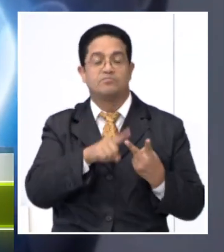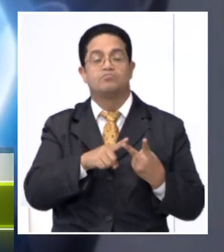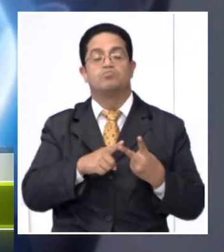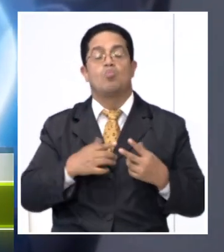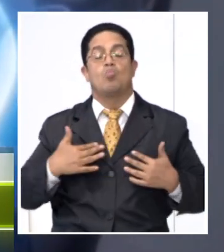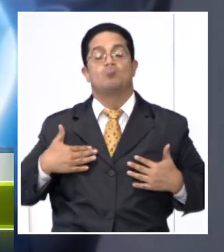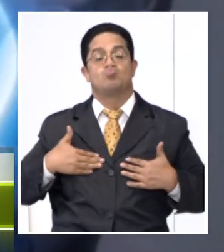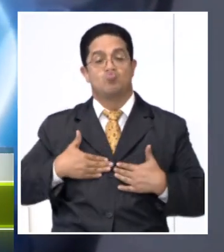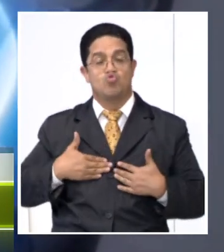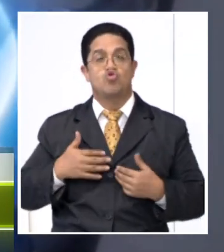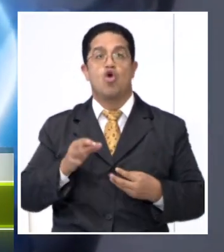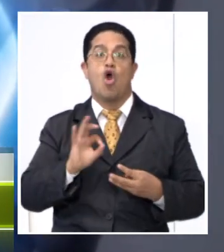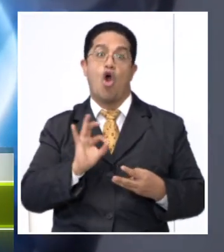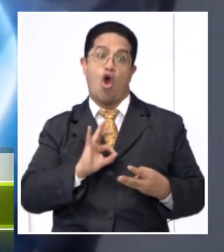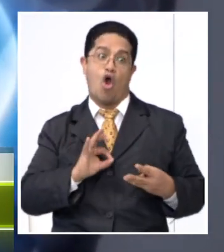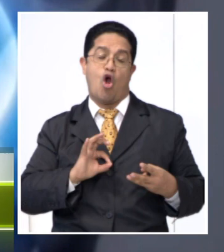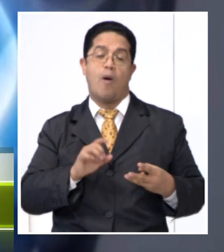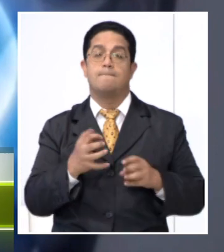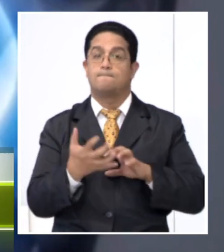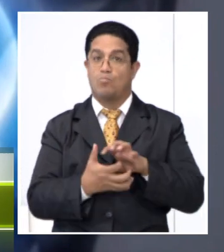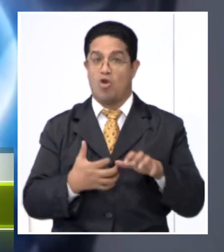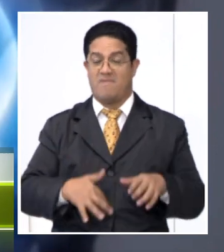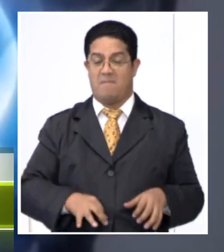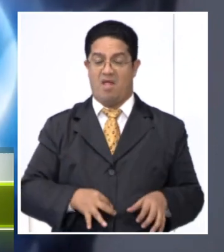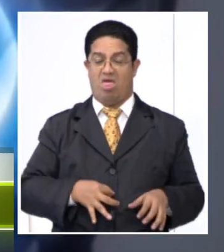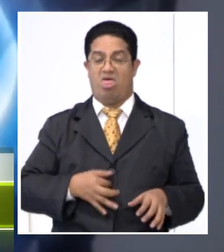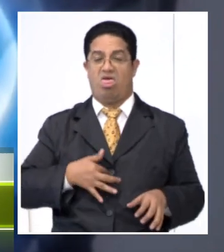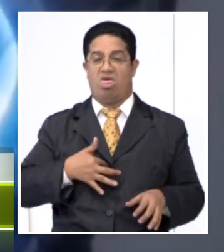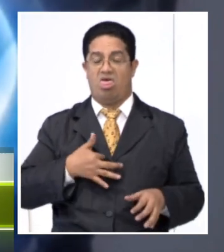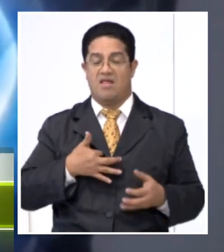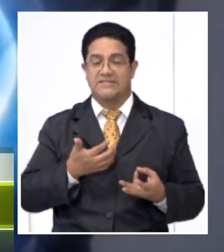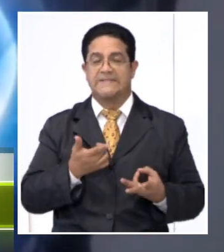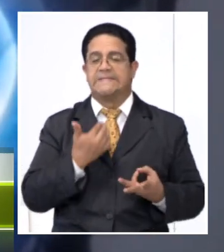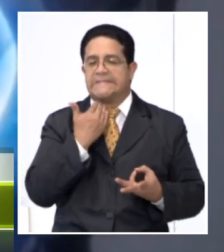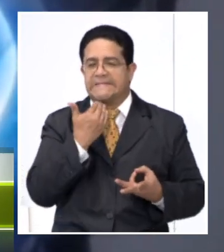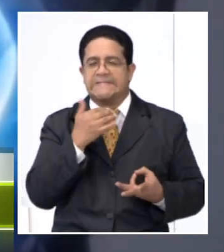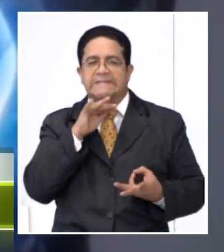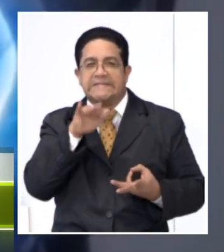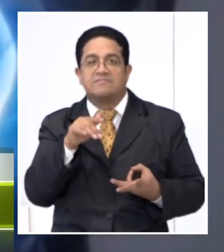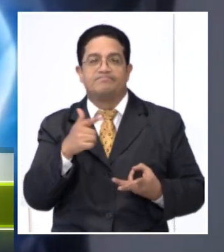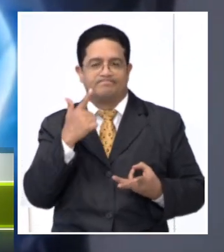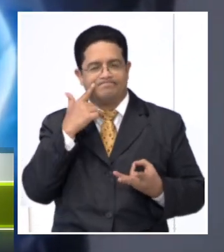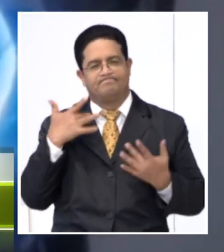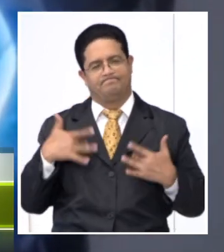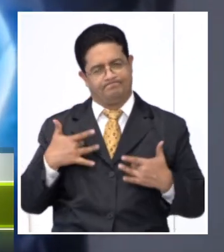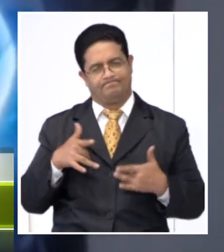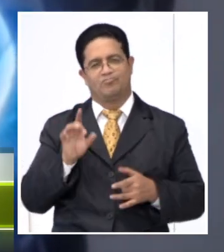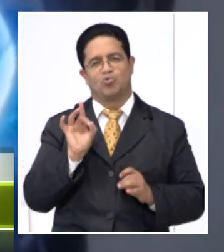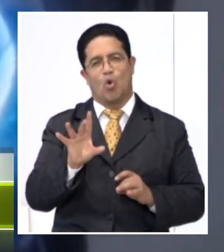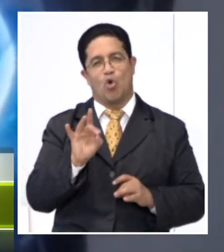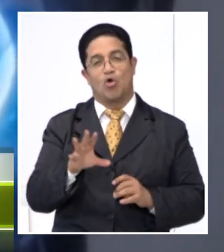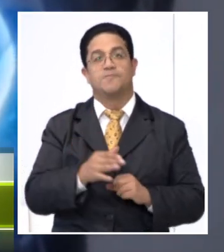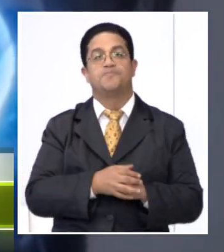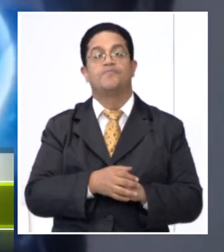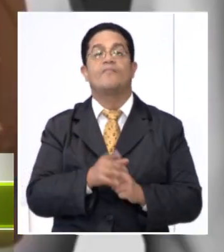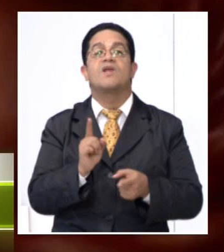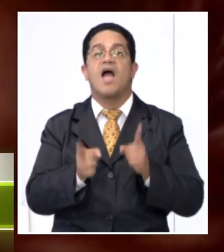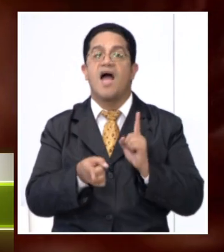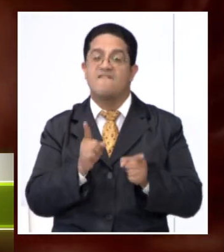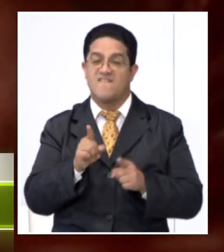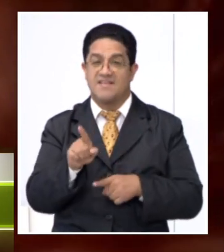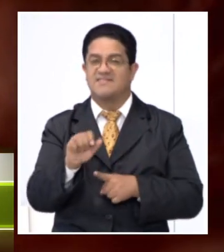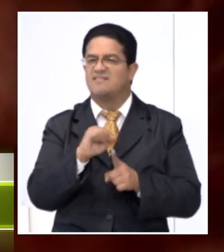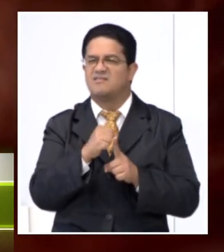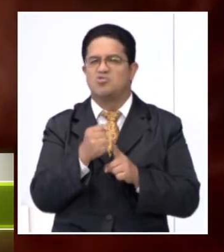musculares o reflujo gastrointestinal ácido, que se manifiesta con dolor en el pecho. En algunos casos, esta